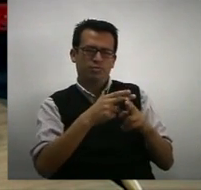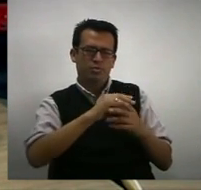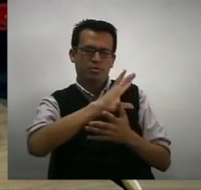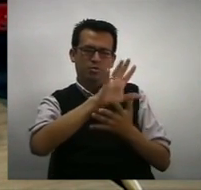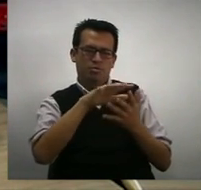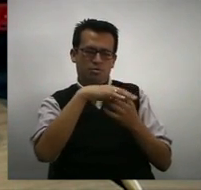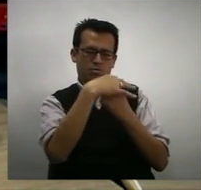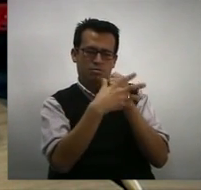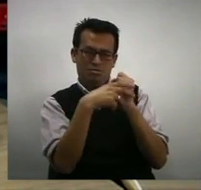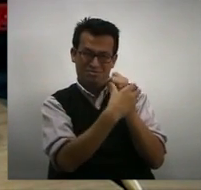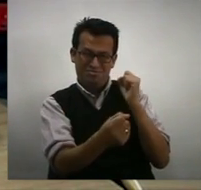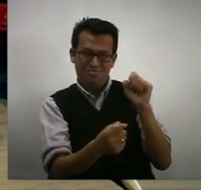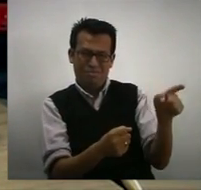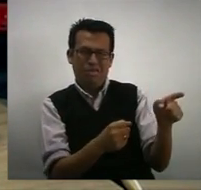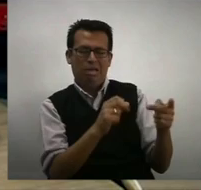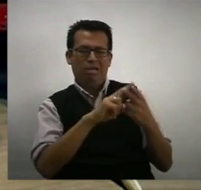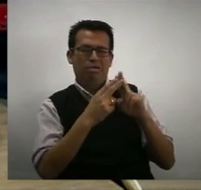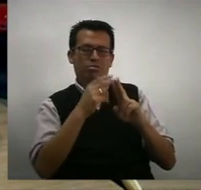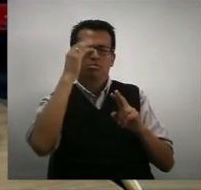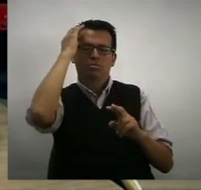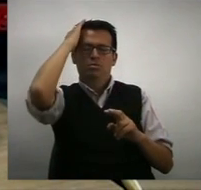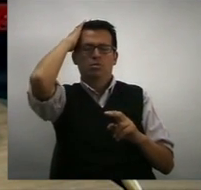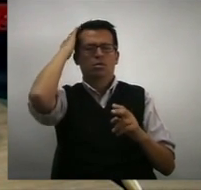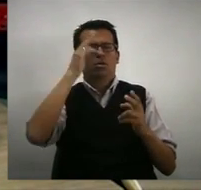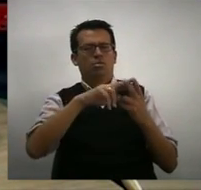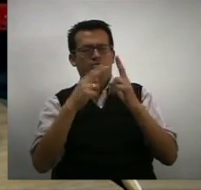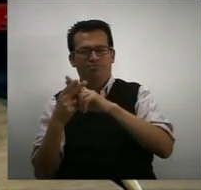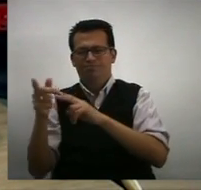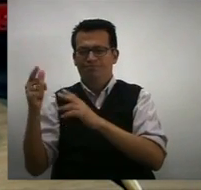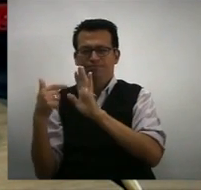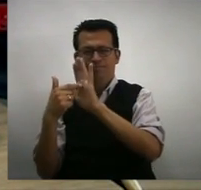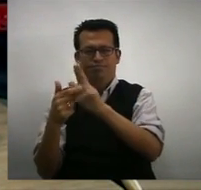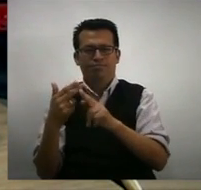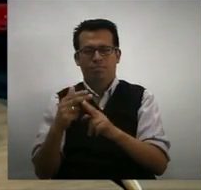neoliberal. Para esto, se examinará la imagen como economía libidinal, Lyotard,